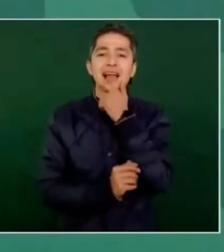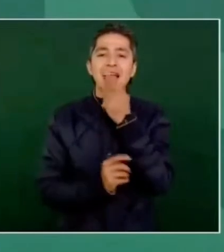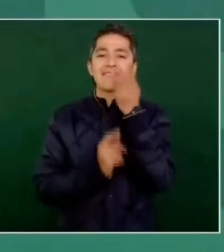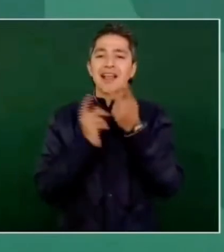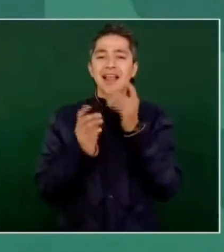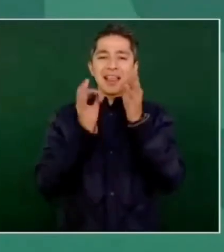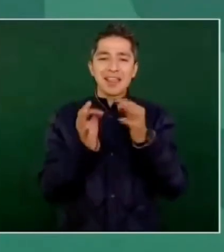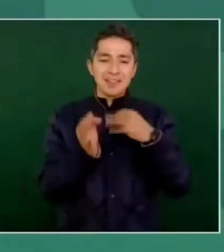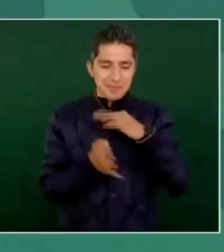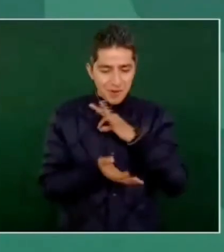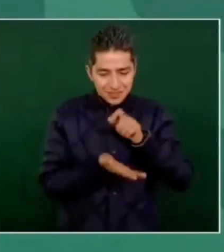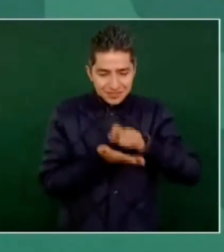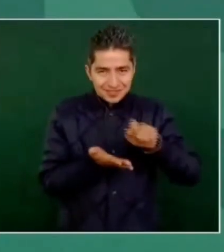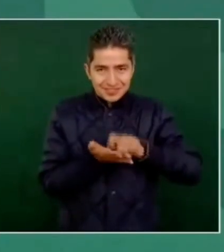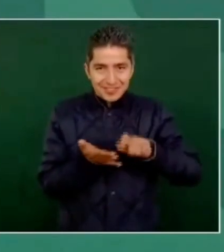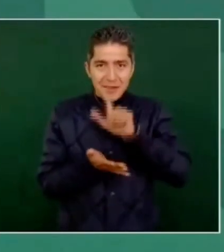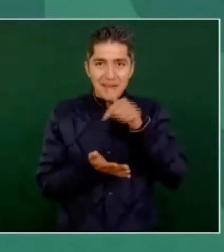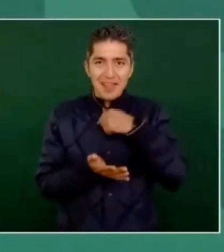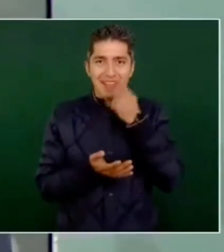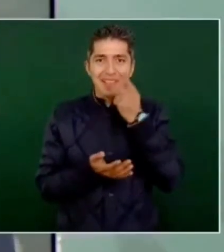Bueno,